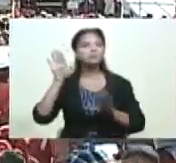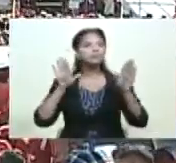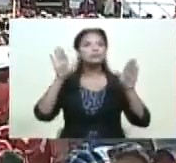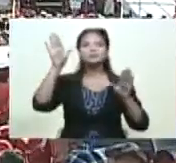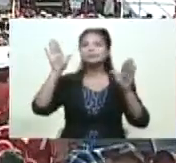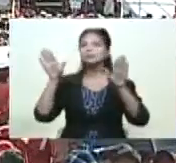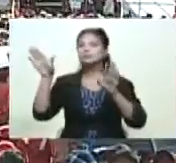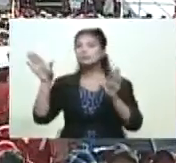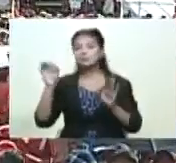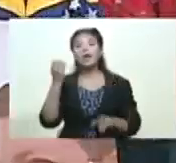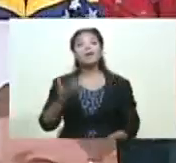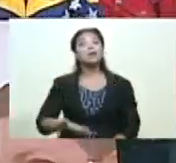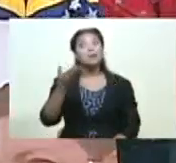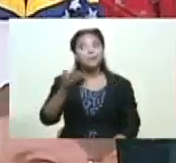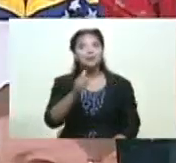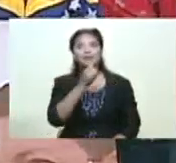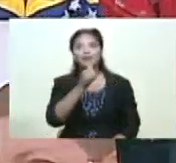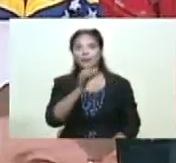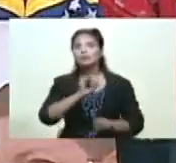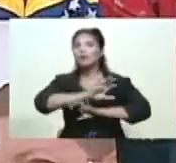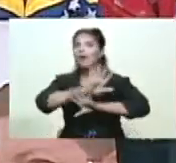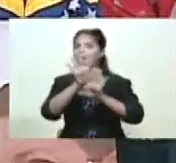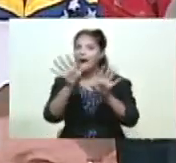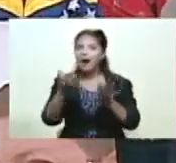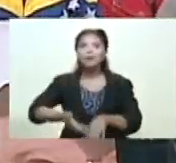Es muy importante, está bien informado.